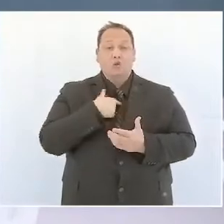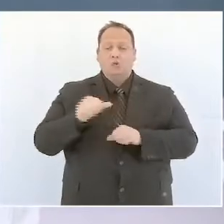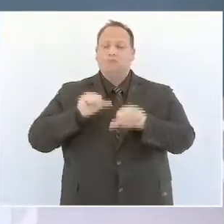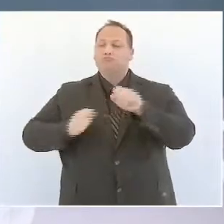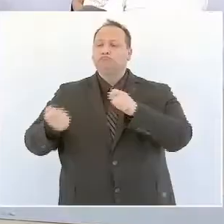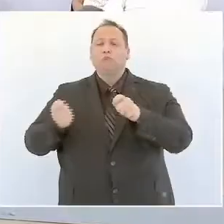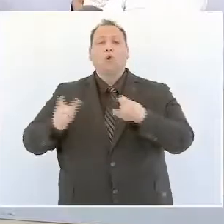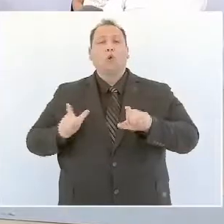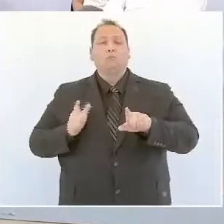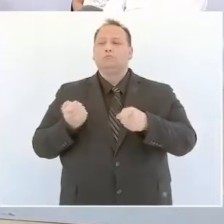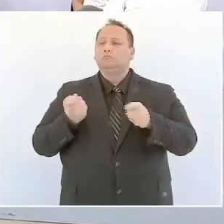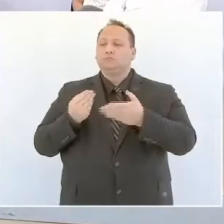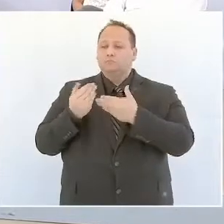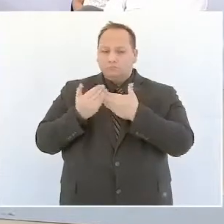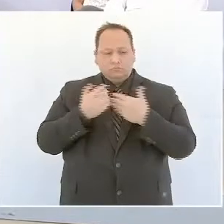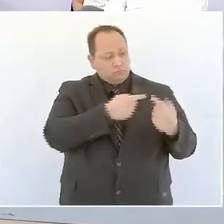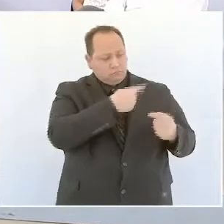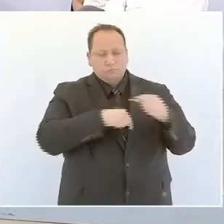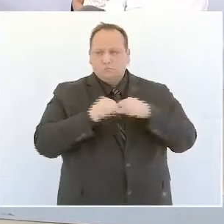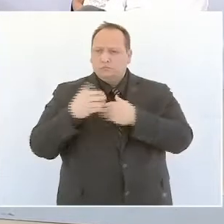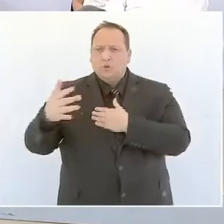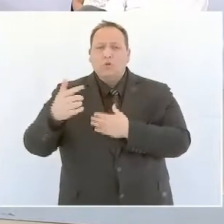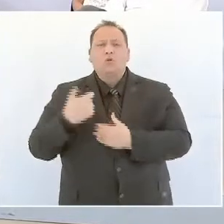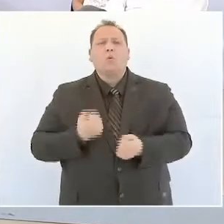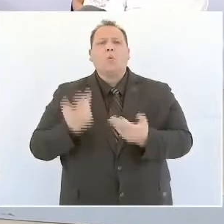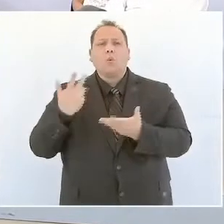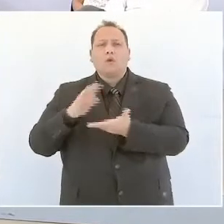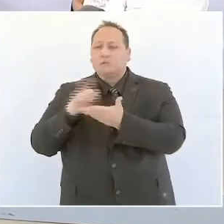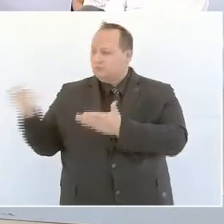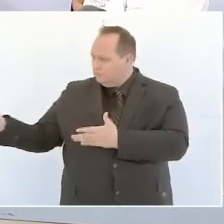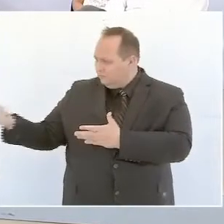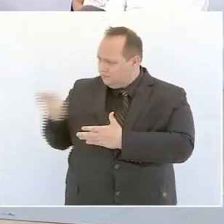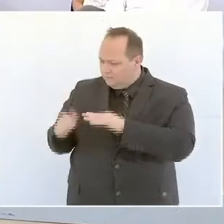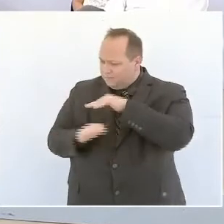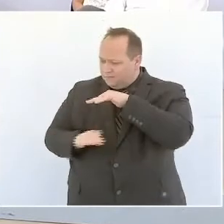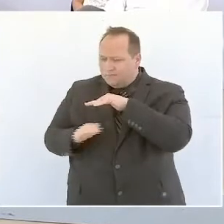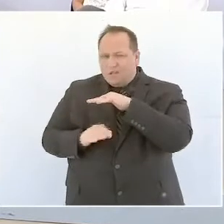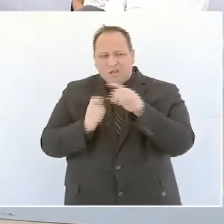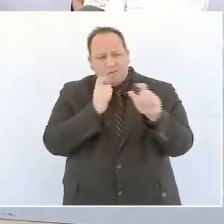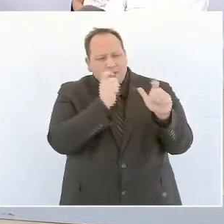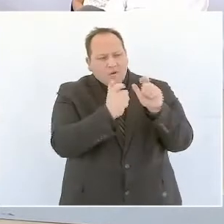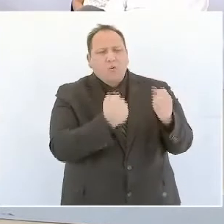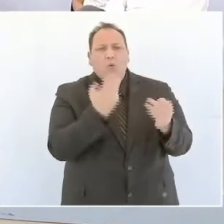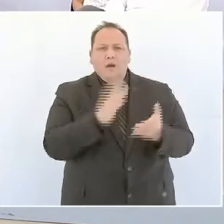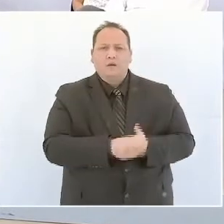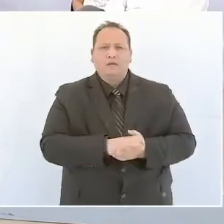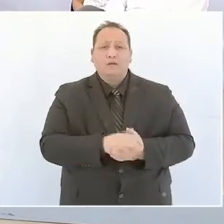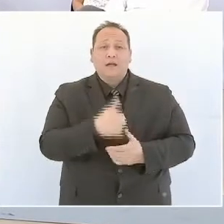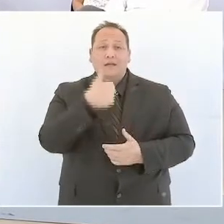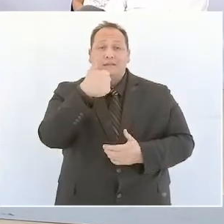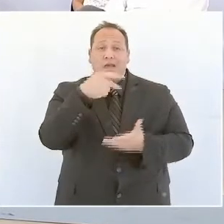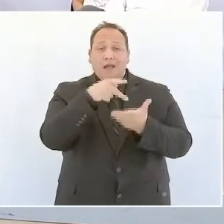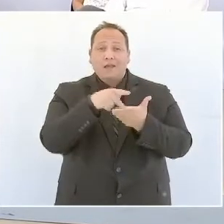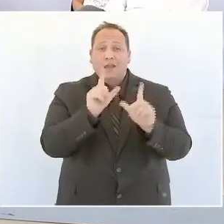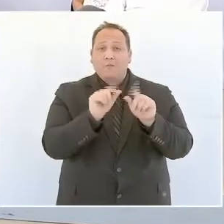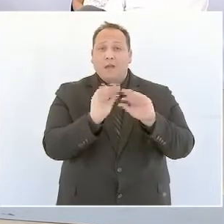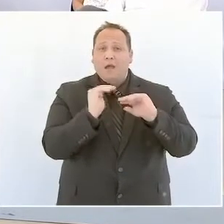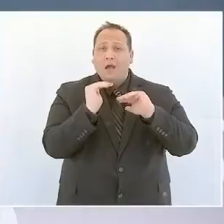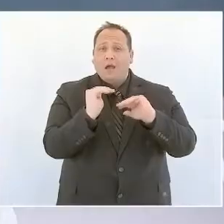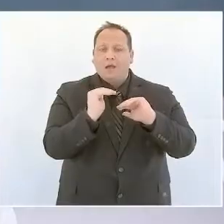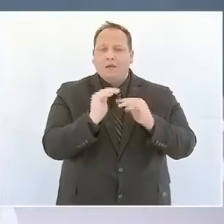gobierno, se podían comprar con un salario mínimo solo 6 kilos.